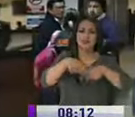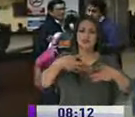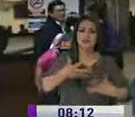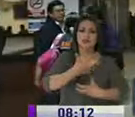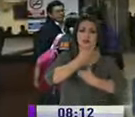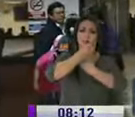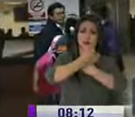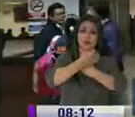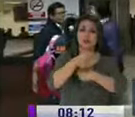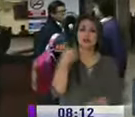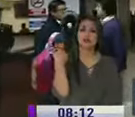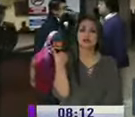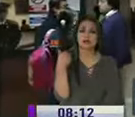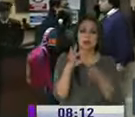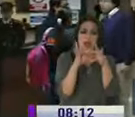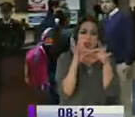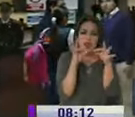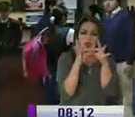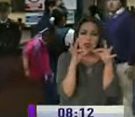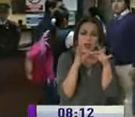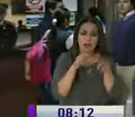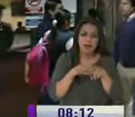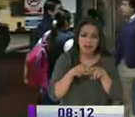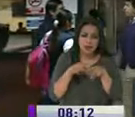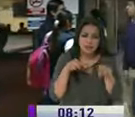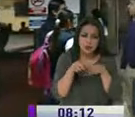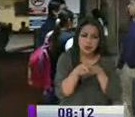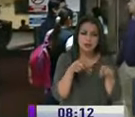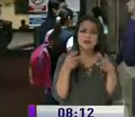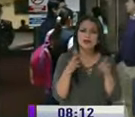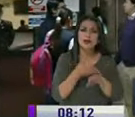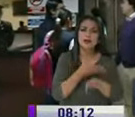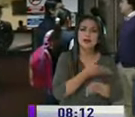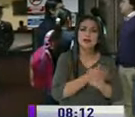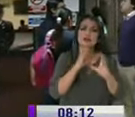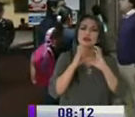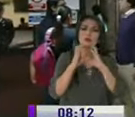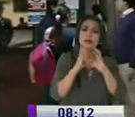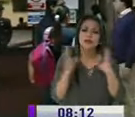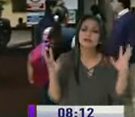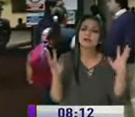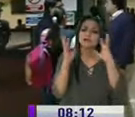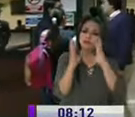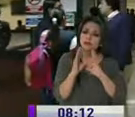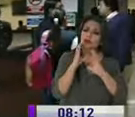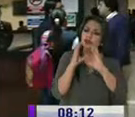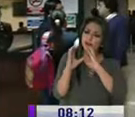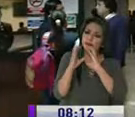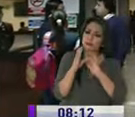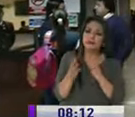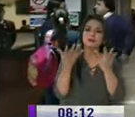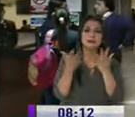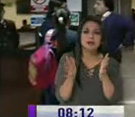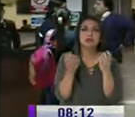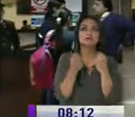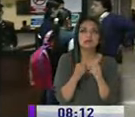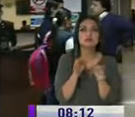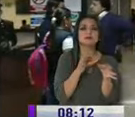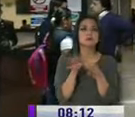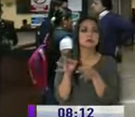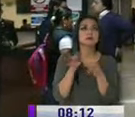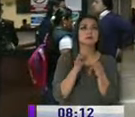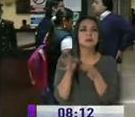no existe la figura de taxi ruta. Eso lo hemos dicho, hemos conversado, los hemos recibido en varias ocasiones a determinados dirigentes, y